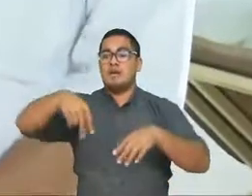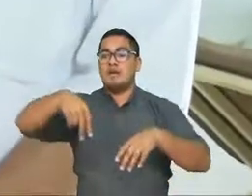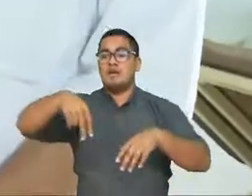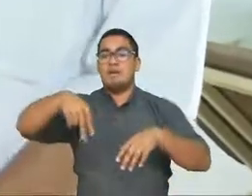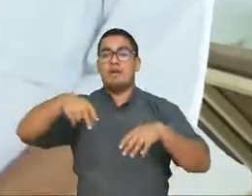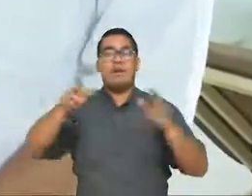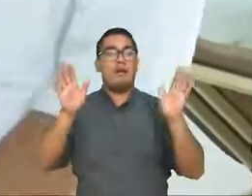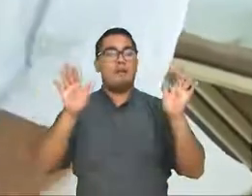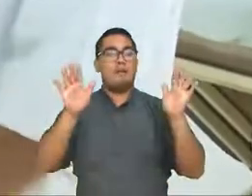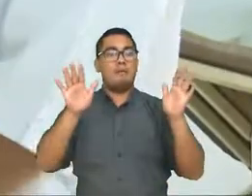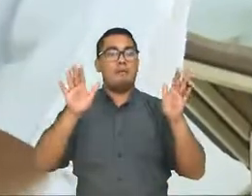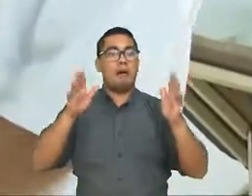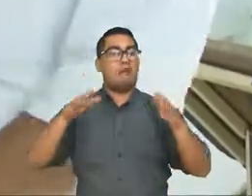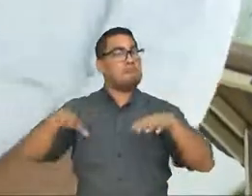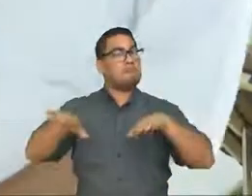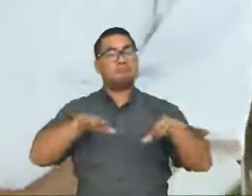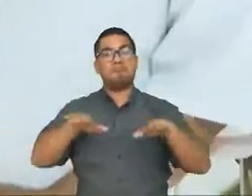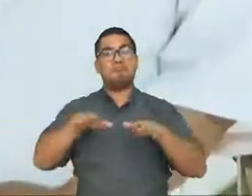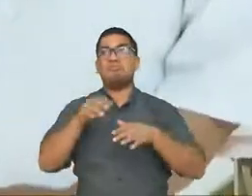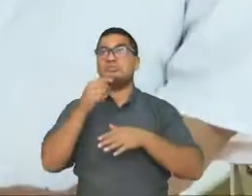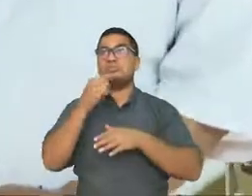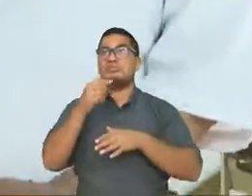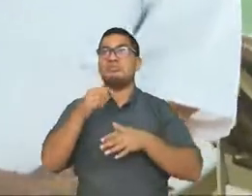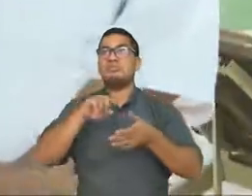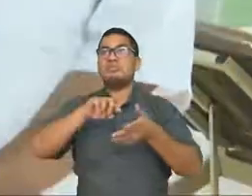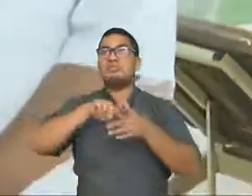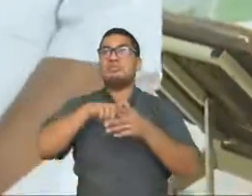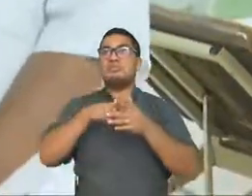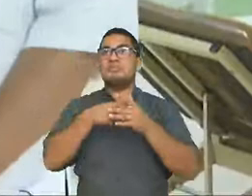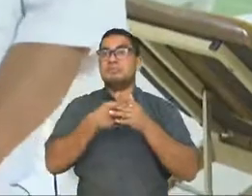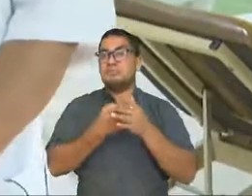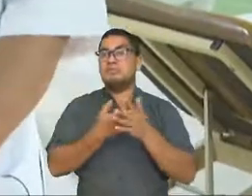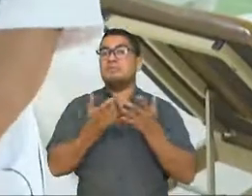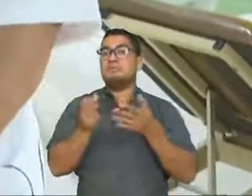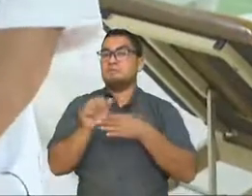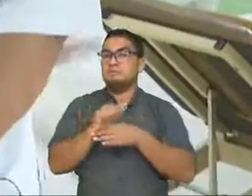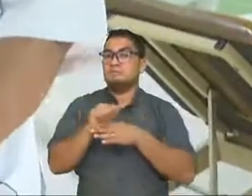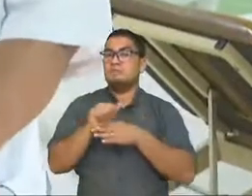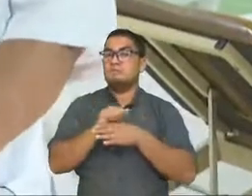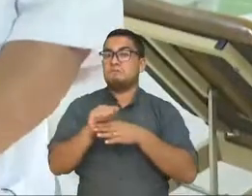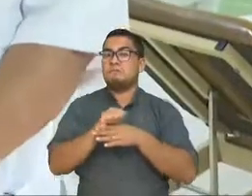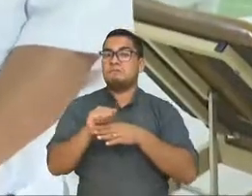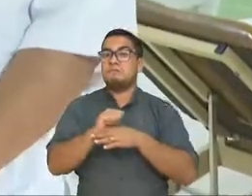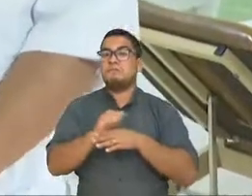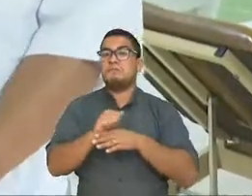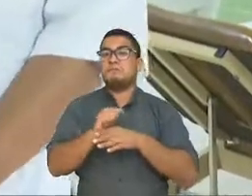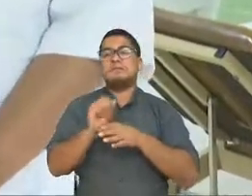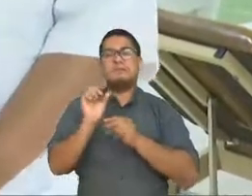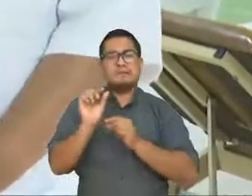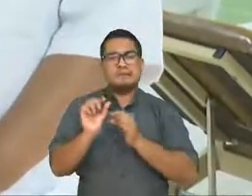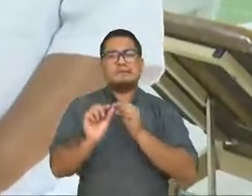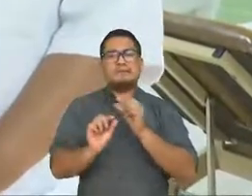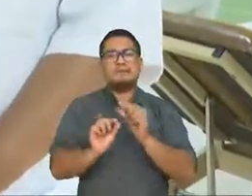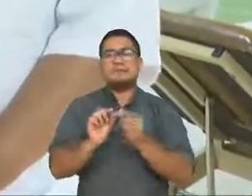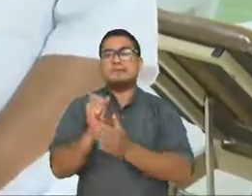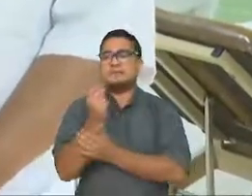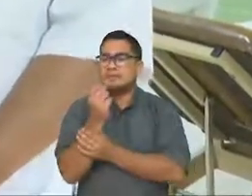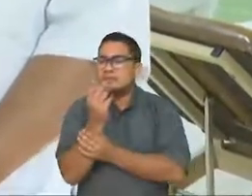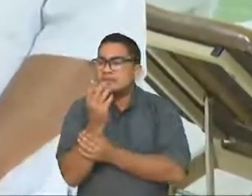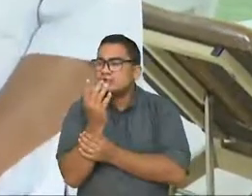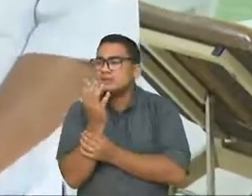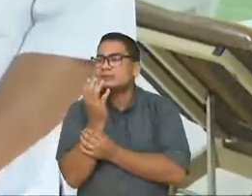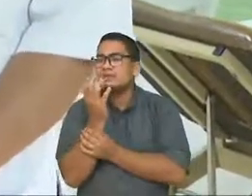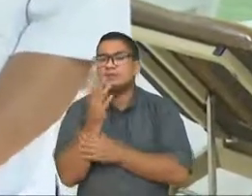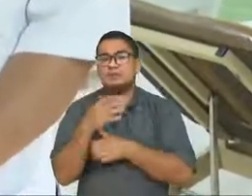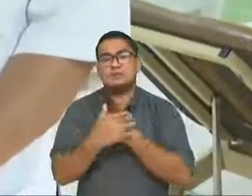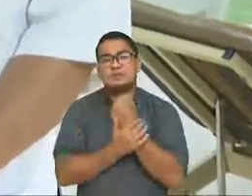Y aquí se, ya empezó ahorita, ya con la rehabilitación, ya se ha logrado algo. Y